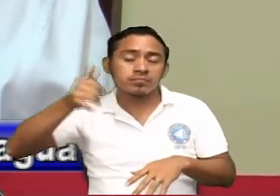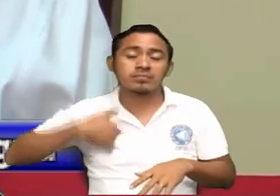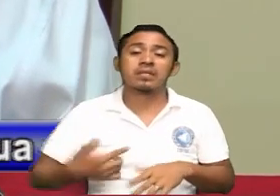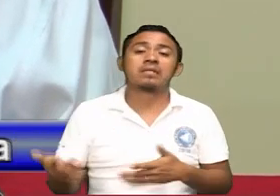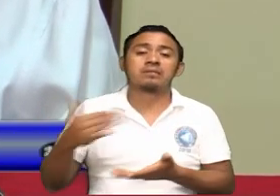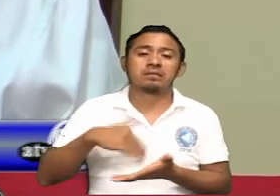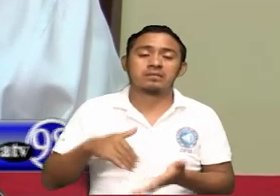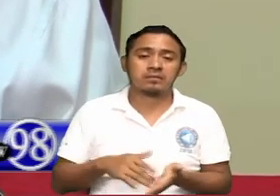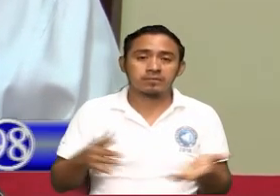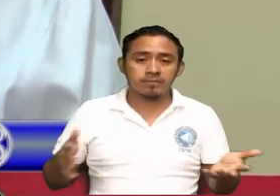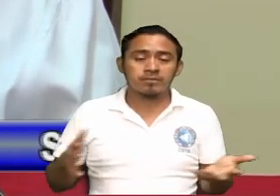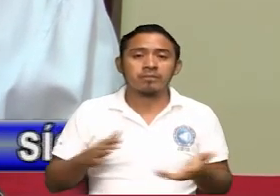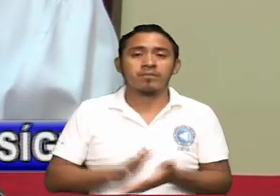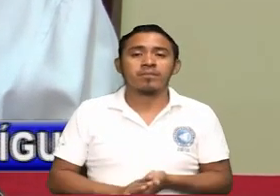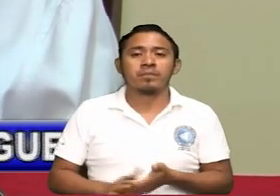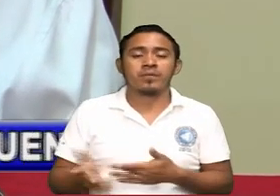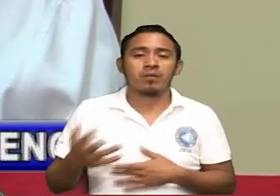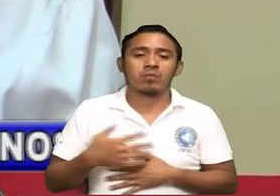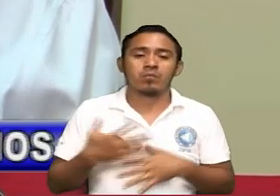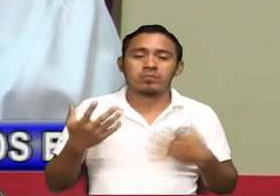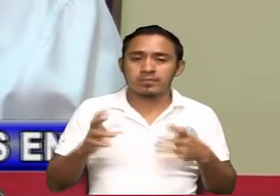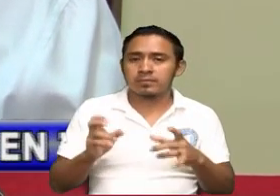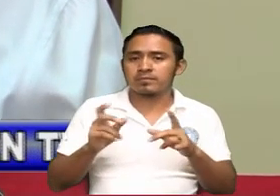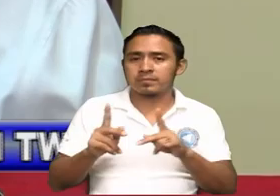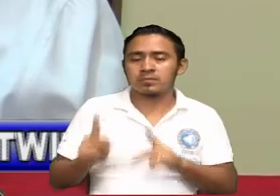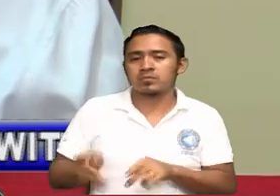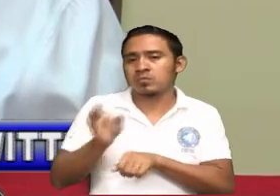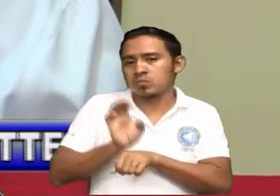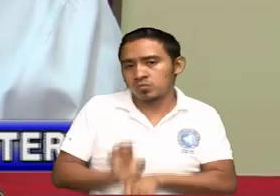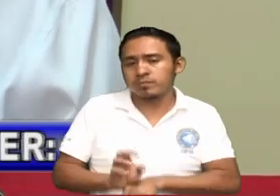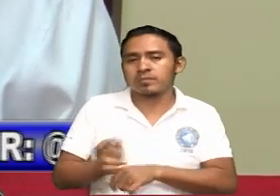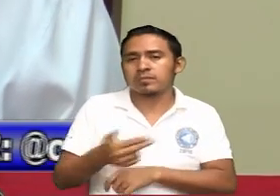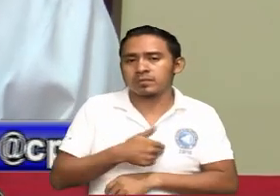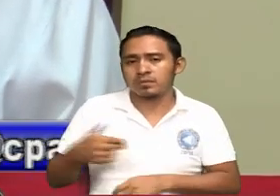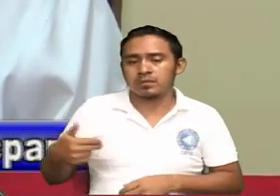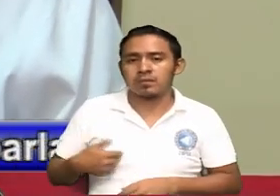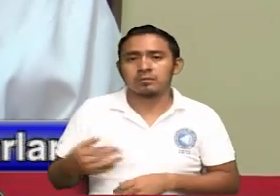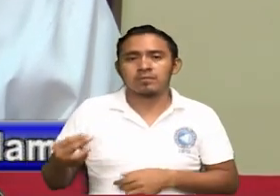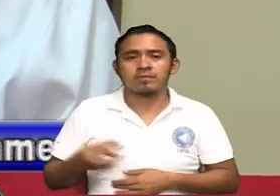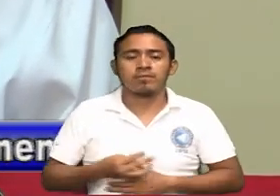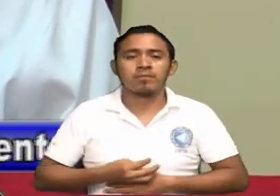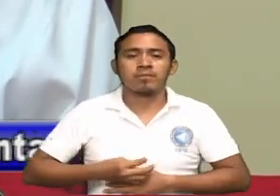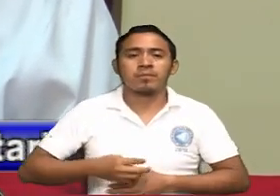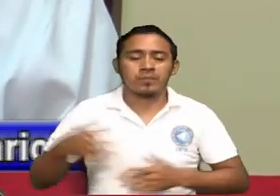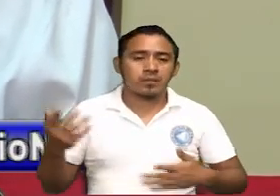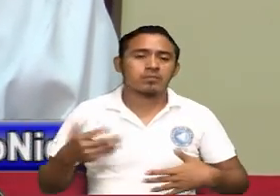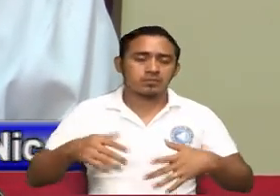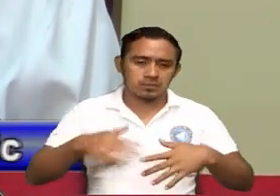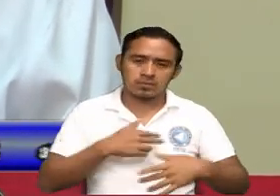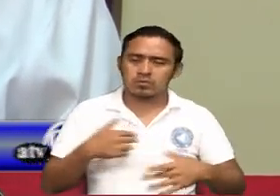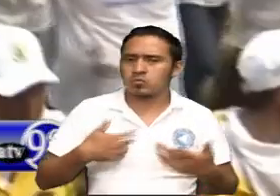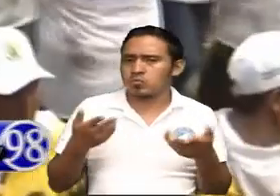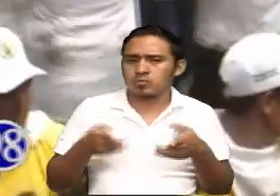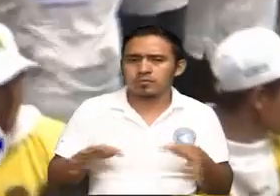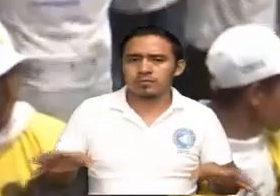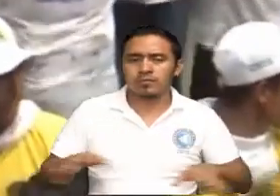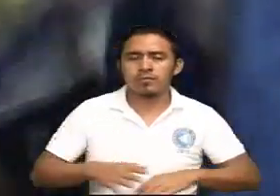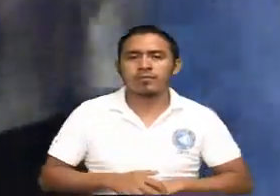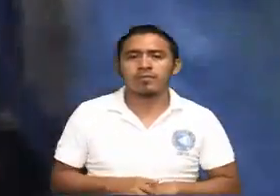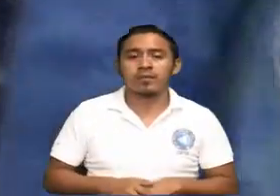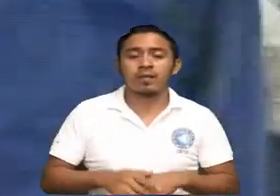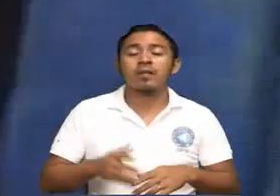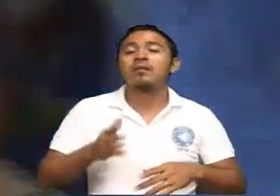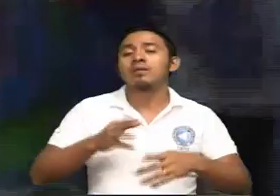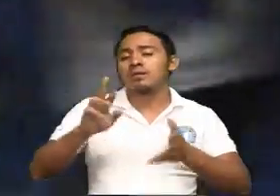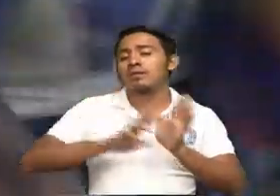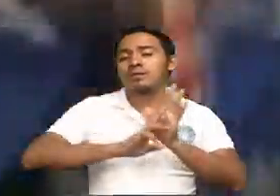centro de operaciones de emergencia, y que los servicios que tradicionalmente o usualmente brindamos los vamos a estar desarrollando también. Los